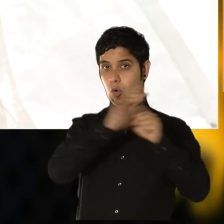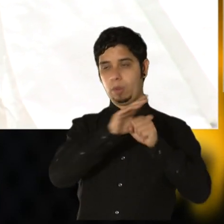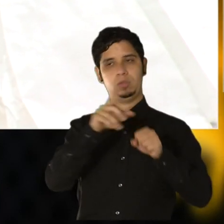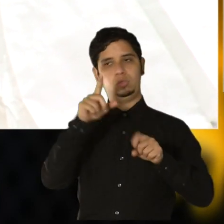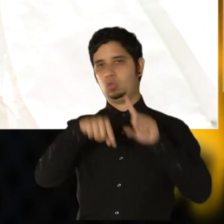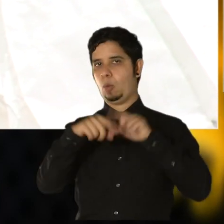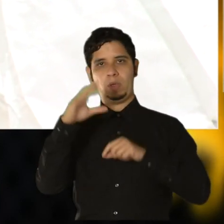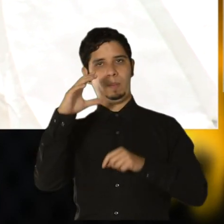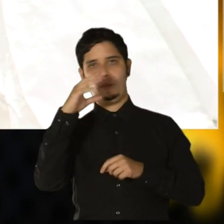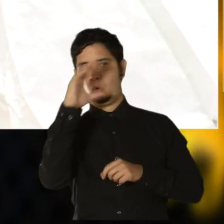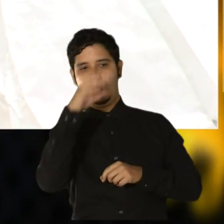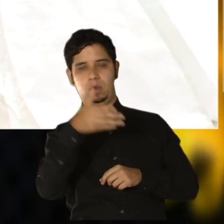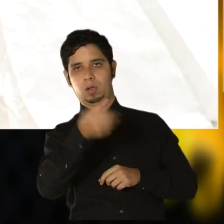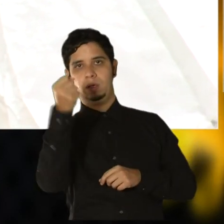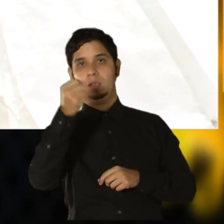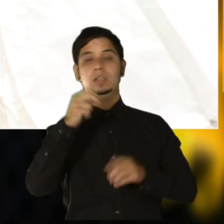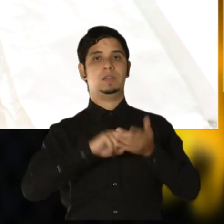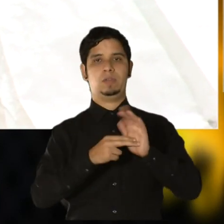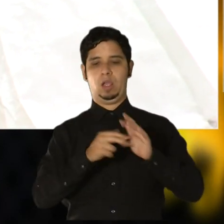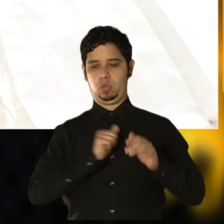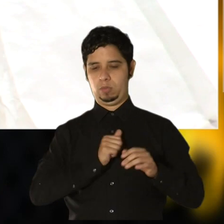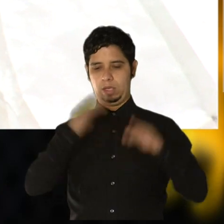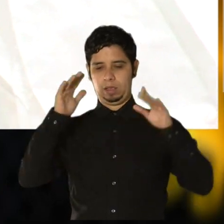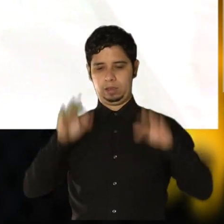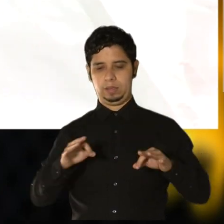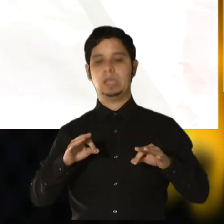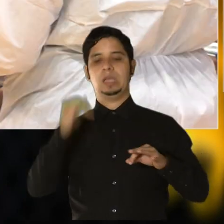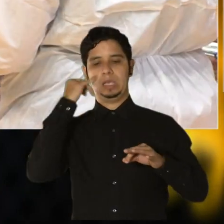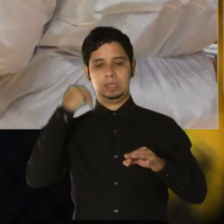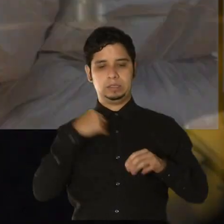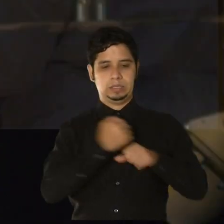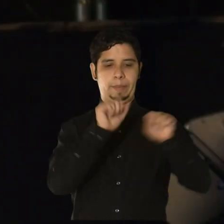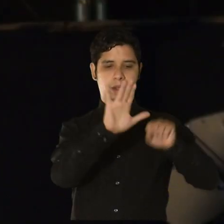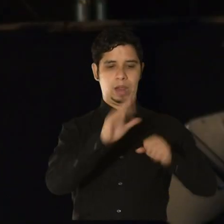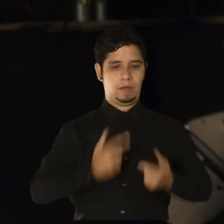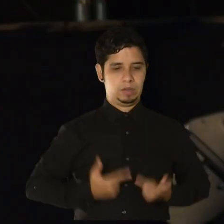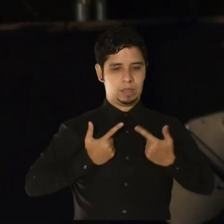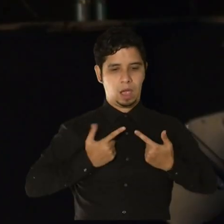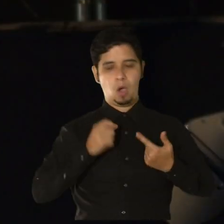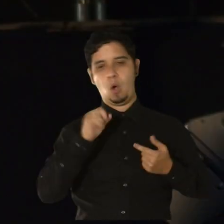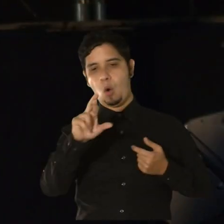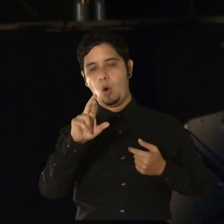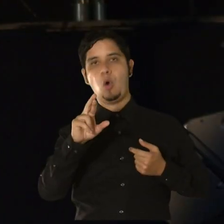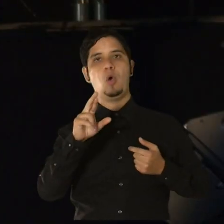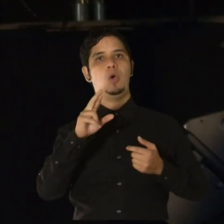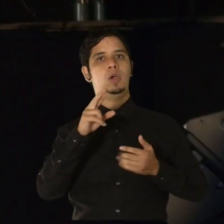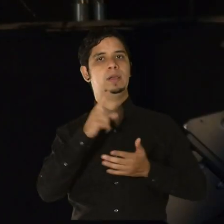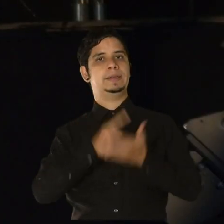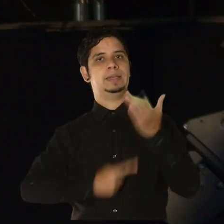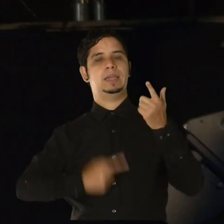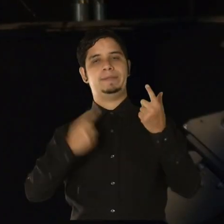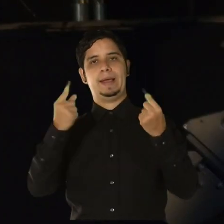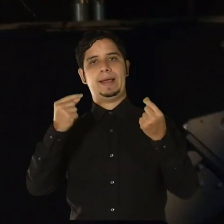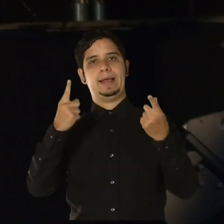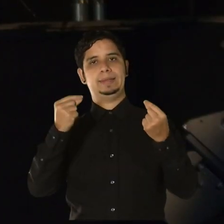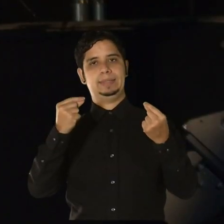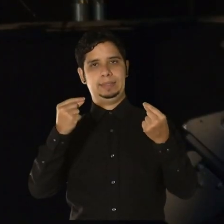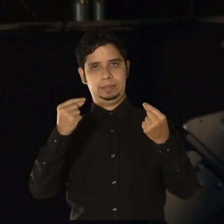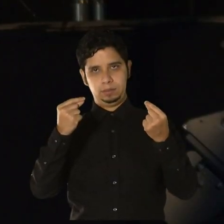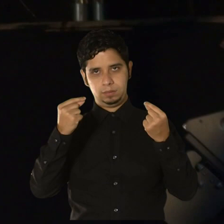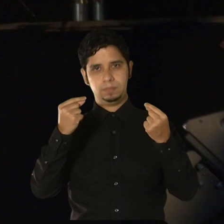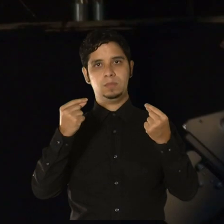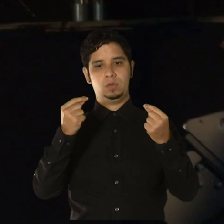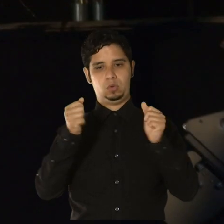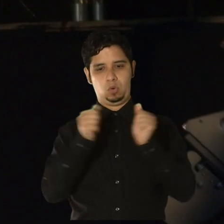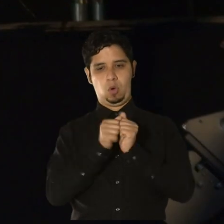si salvarle la vida a ese paciente durante el proceso que estabas teniendo o qué en particular ibas a hacer